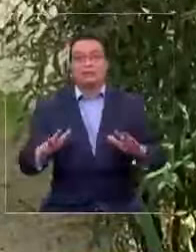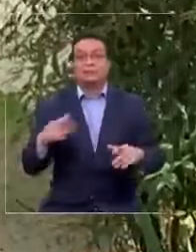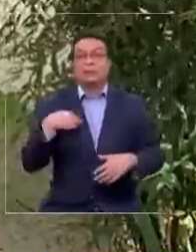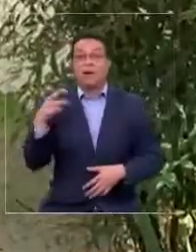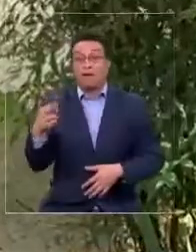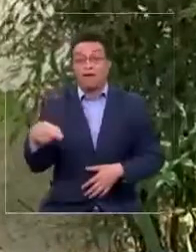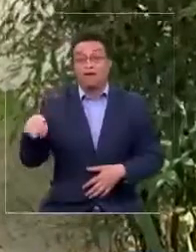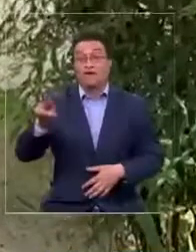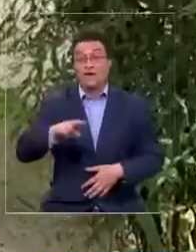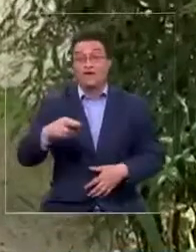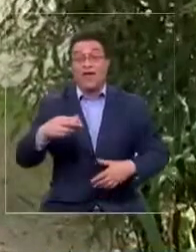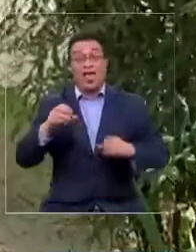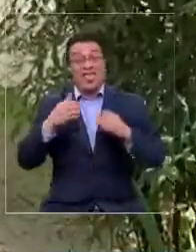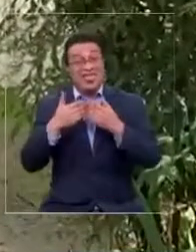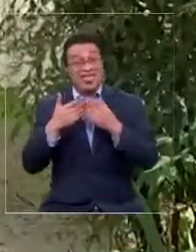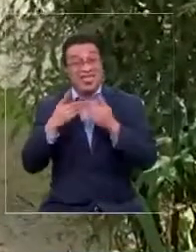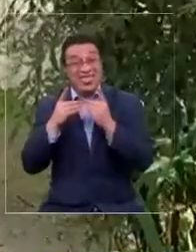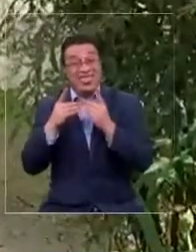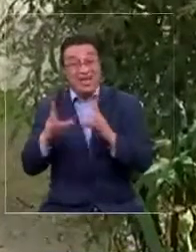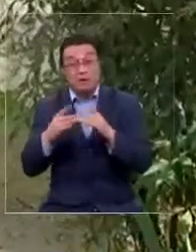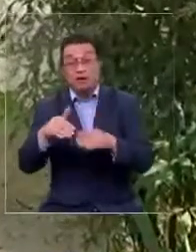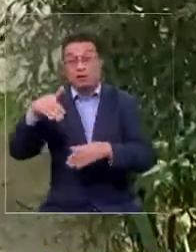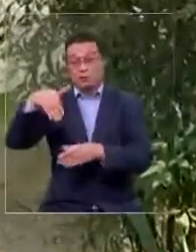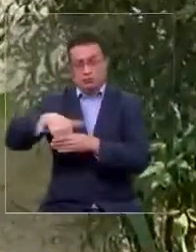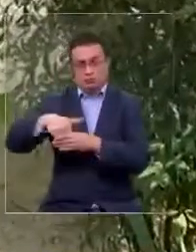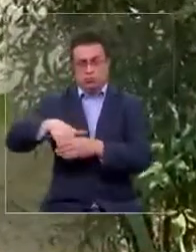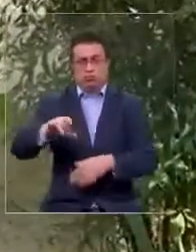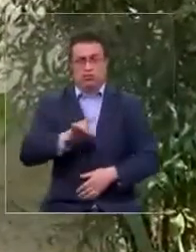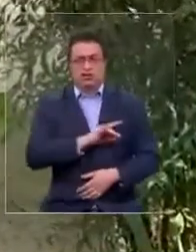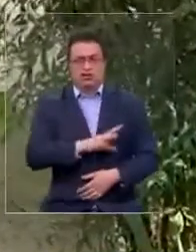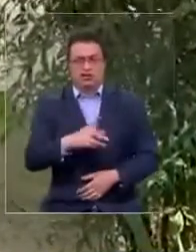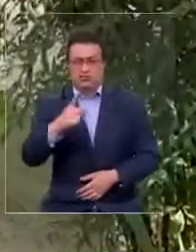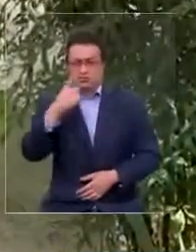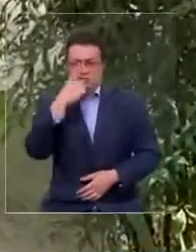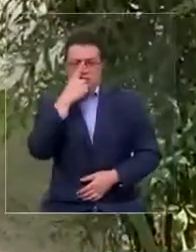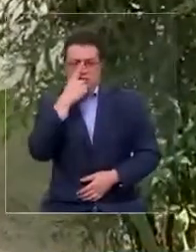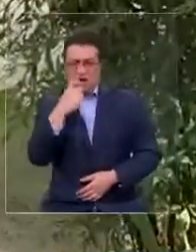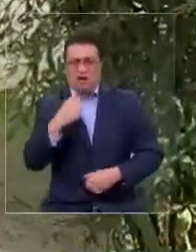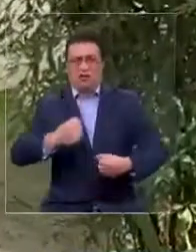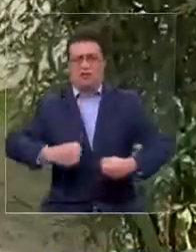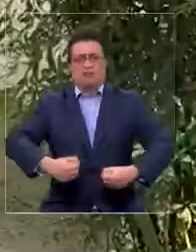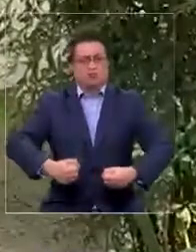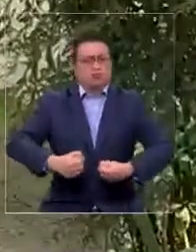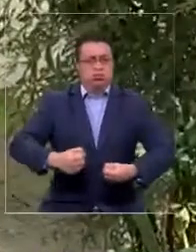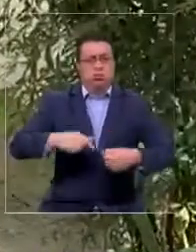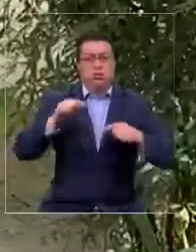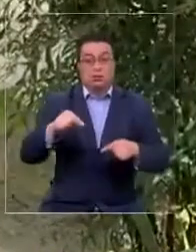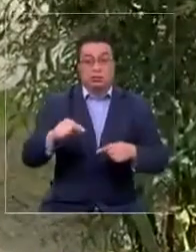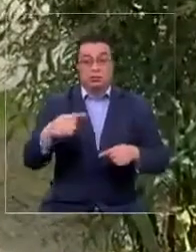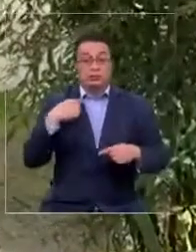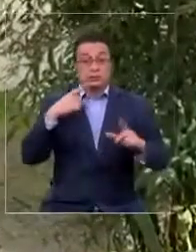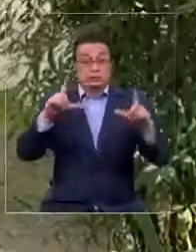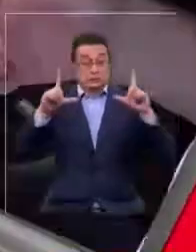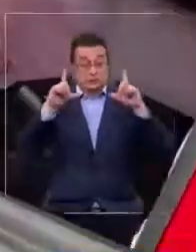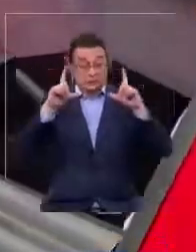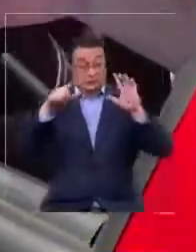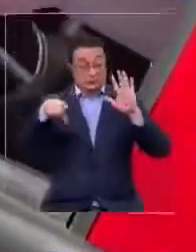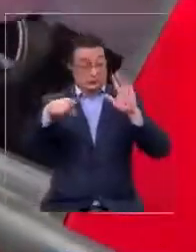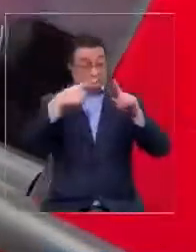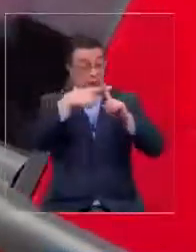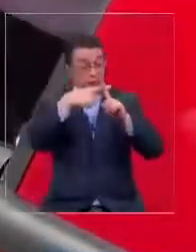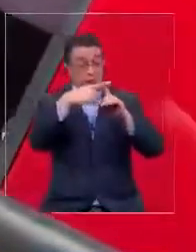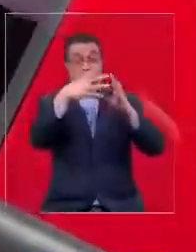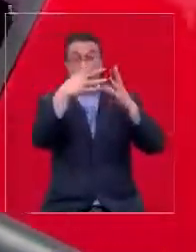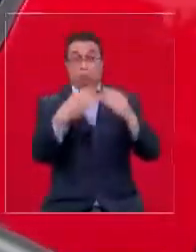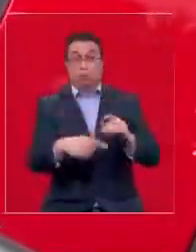el retorno a la democracia, nuestras elecciones han sido un ejemplo de seriedad y de transparencia. Arriesgar ese capital político a menos